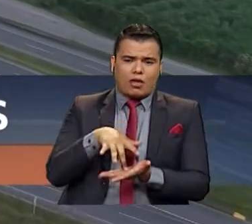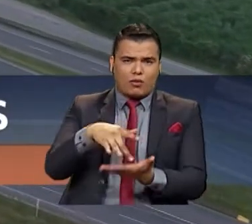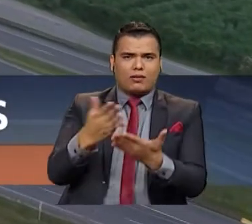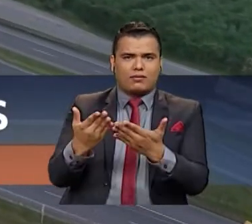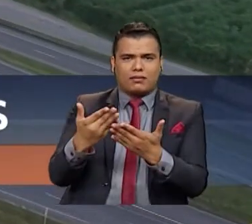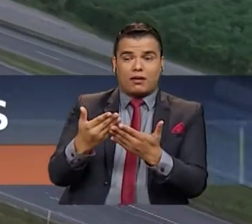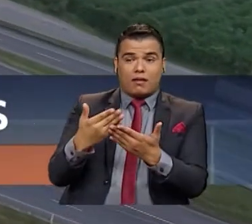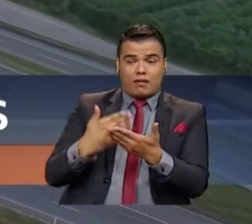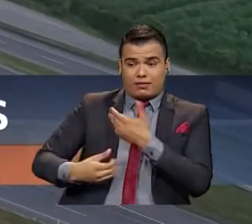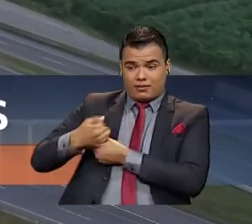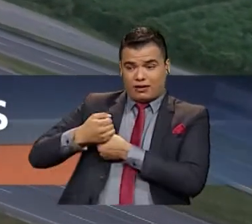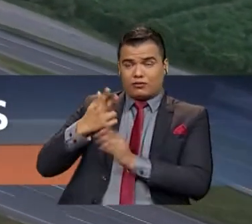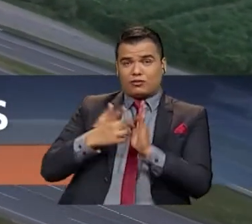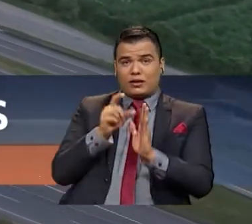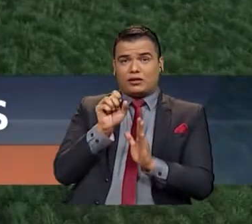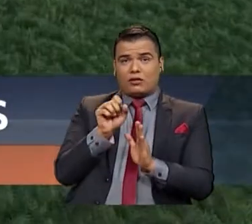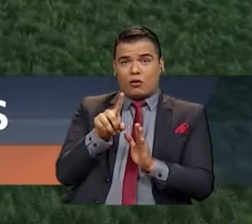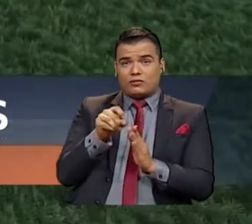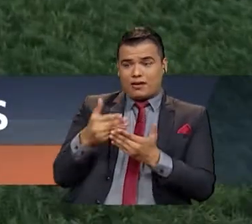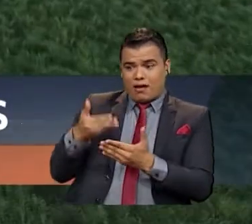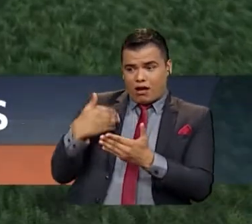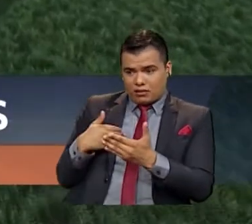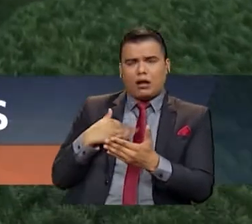al 2011, y realmente pues